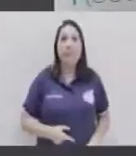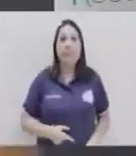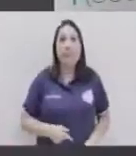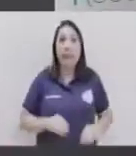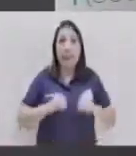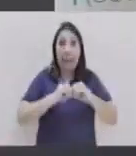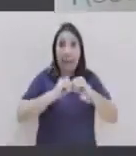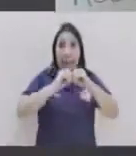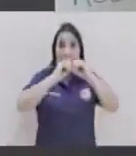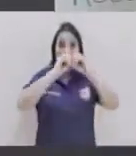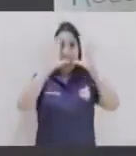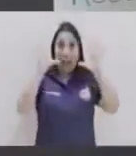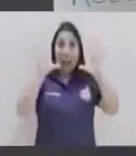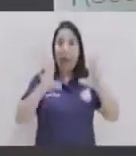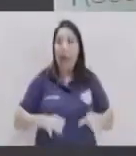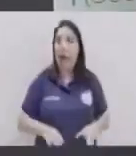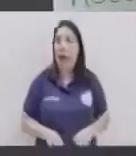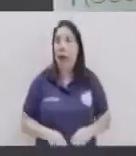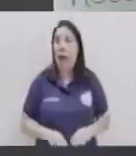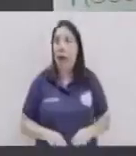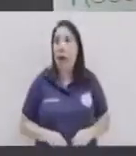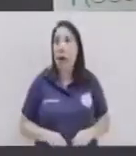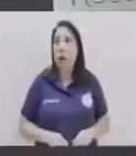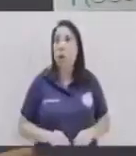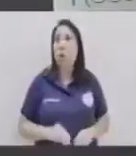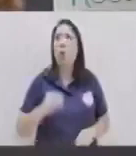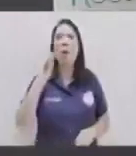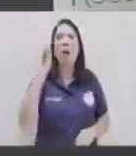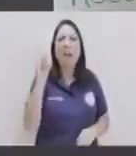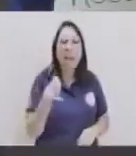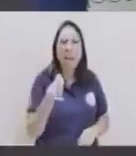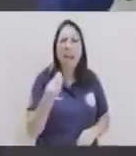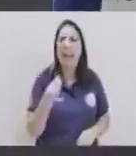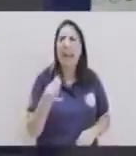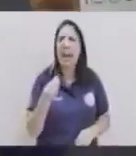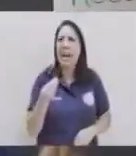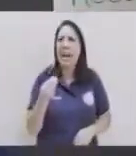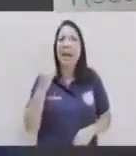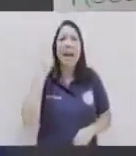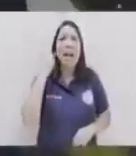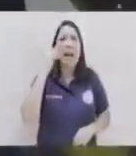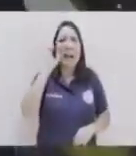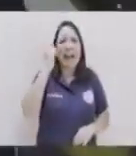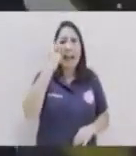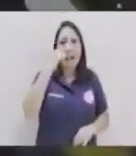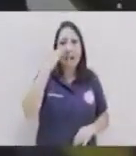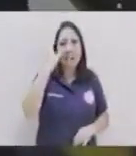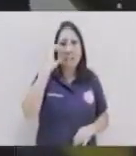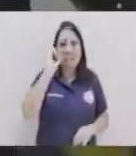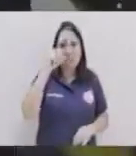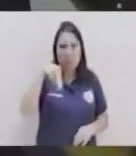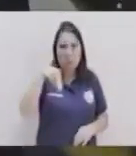tener clara una concepción de qué es gestión del riesgo.